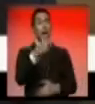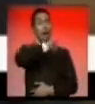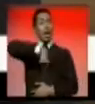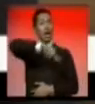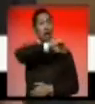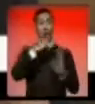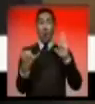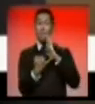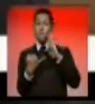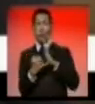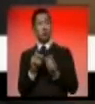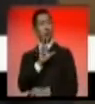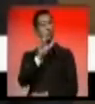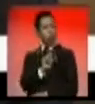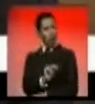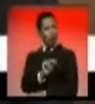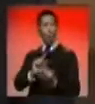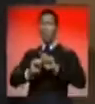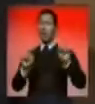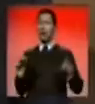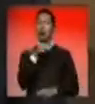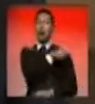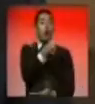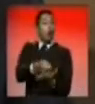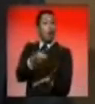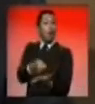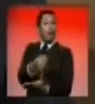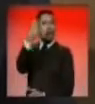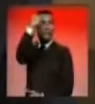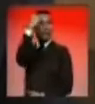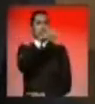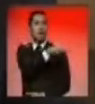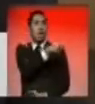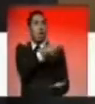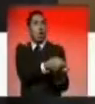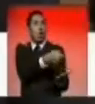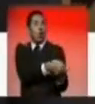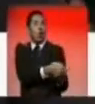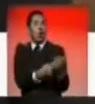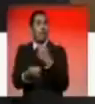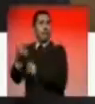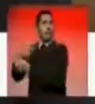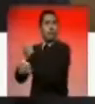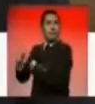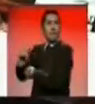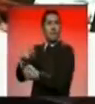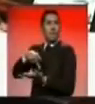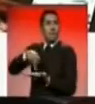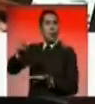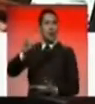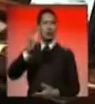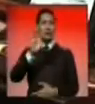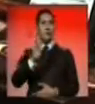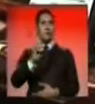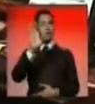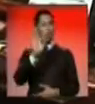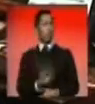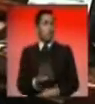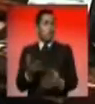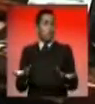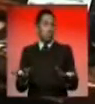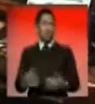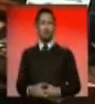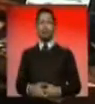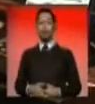embargo, el que les va a comprar pensará dos veces, porque él cuando compra y venda sí va a tener que pagar el 75%. Se trata de un proyecto de ley